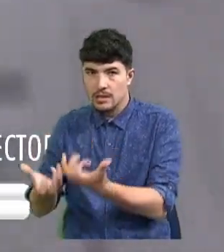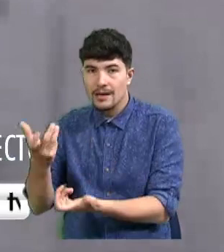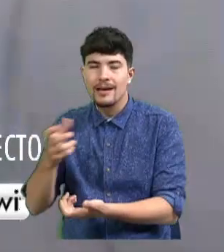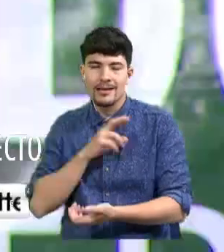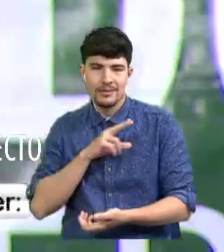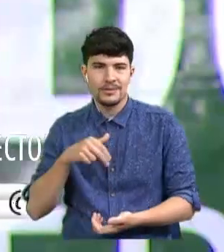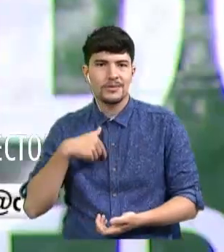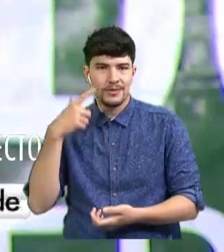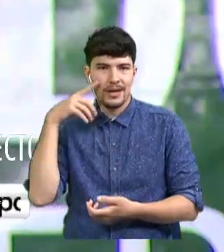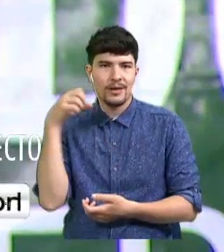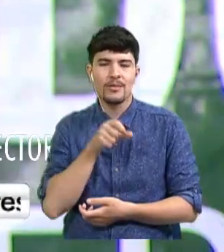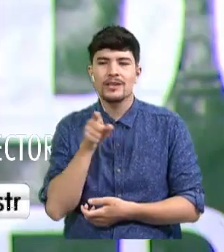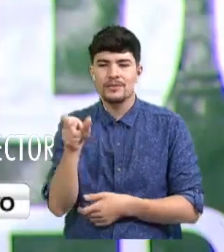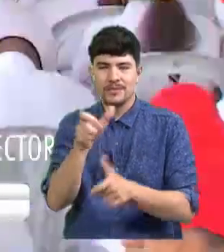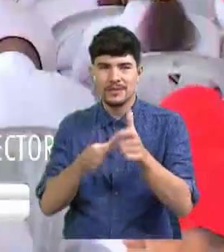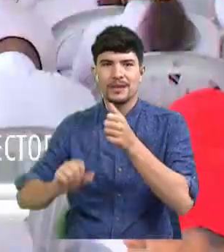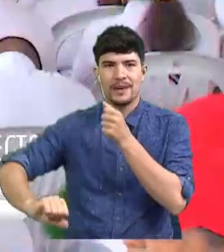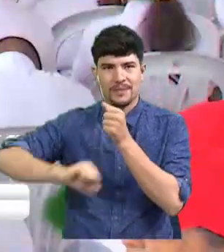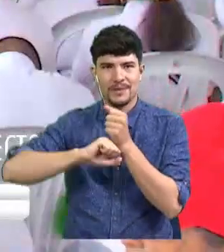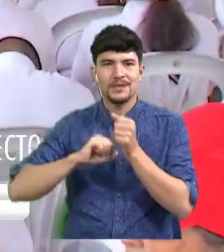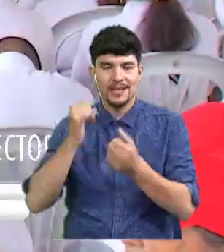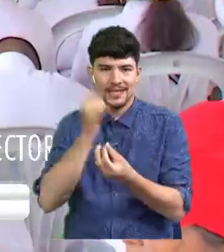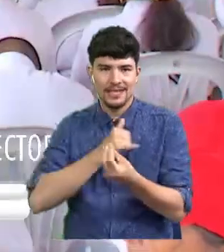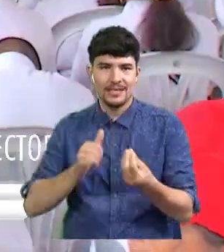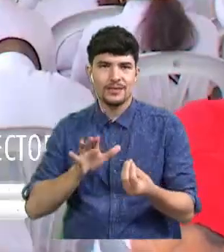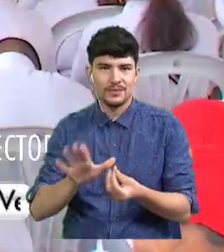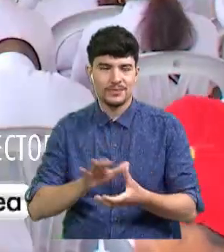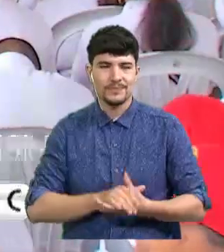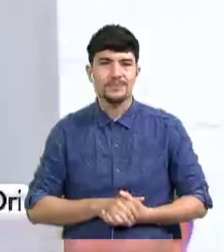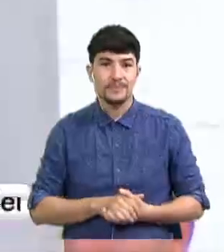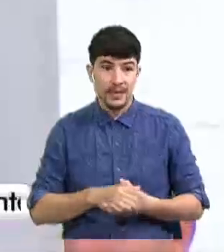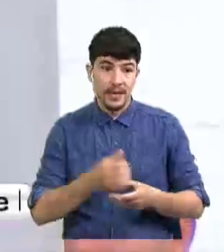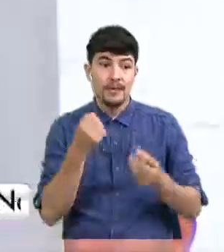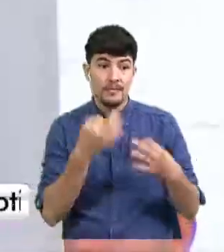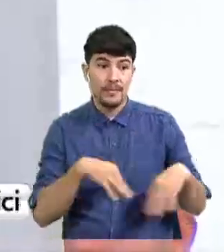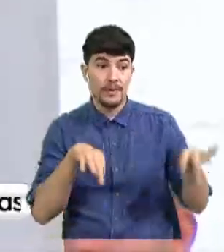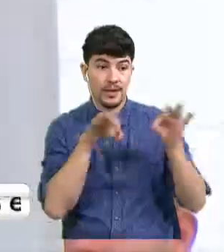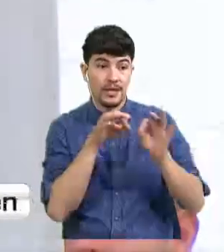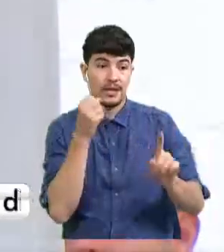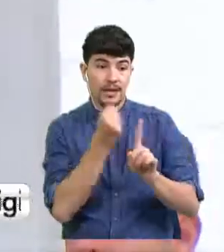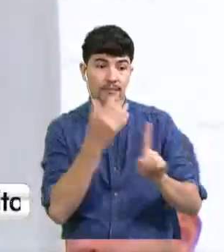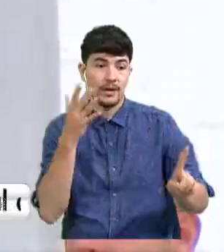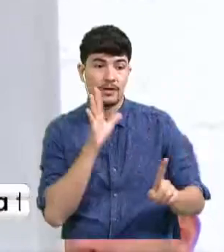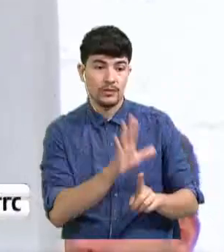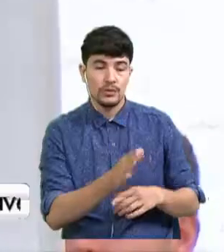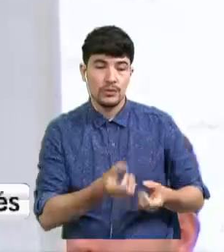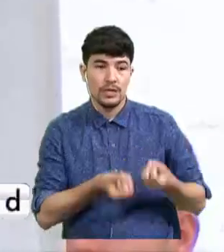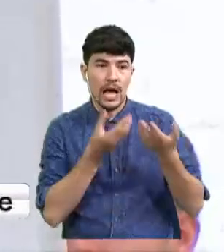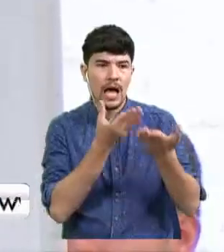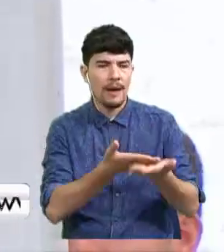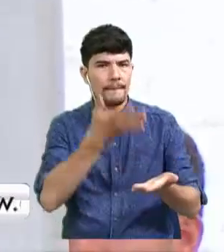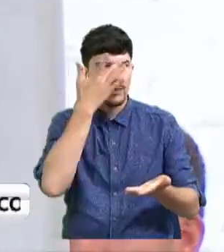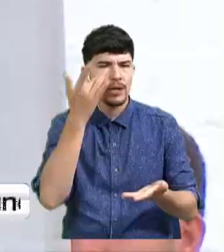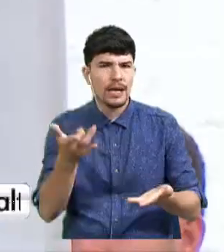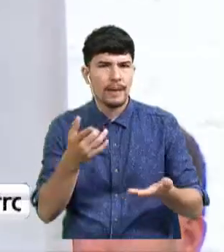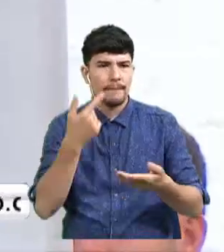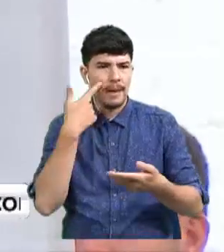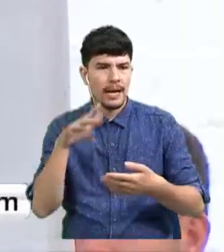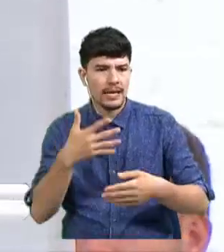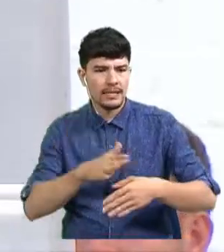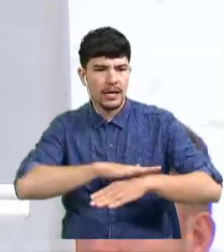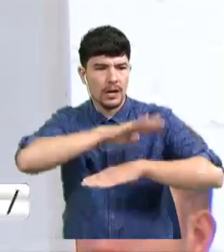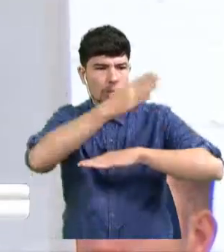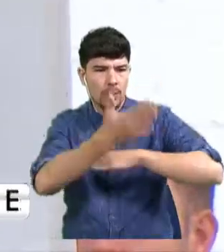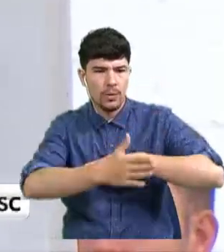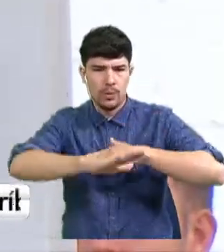de la iniciativa de los santandereanos. Y el alto impacto que tienen estas obras, señor gobernador, porque todo es como una ola, ¿no? Una